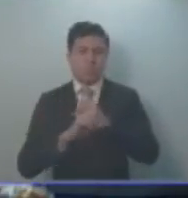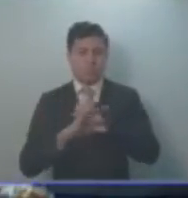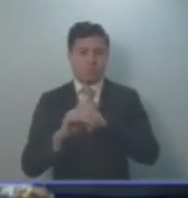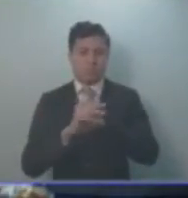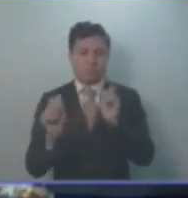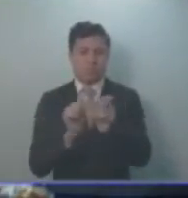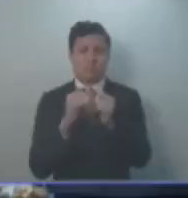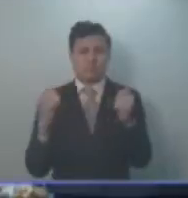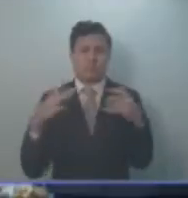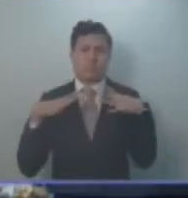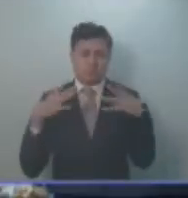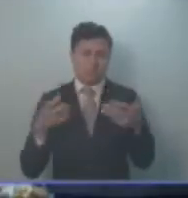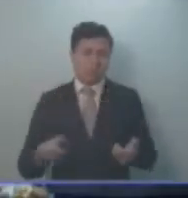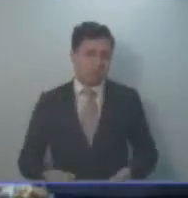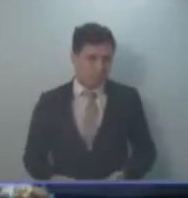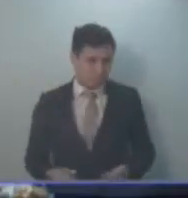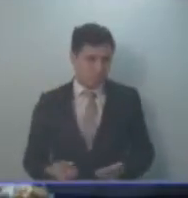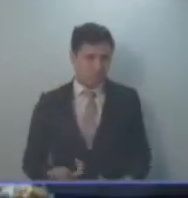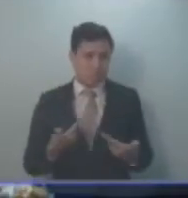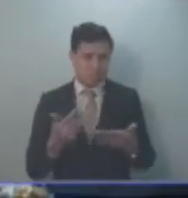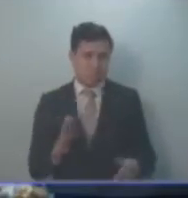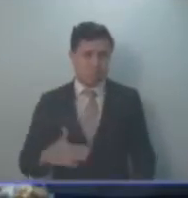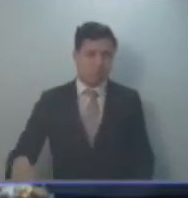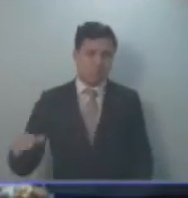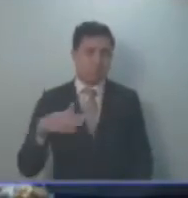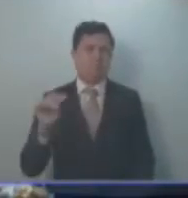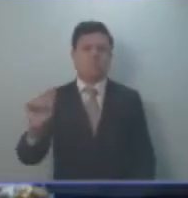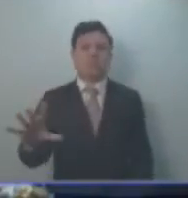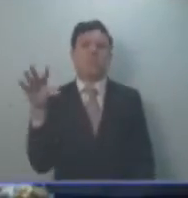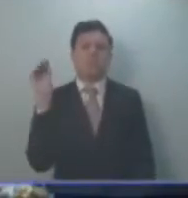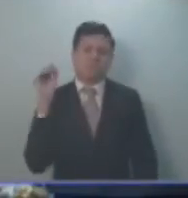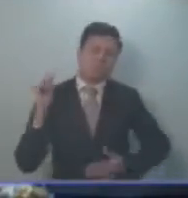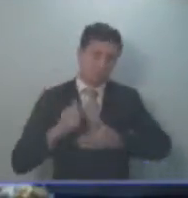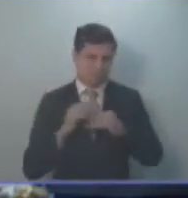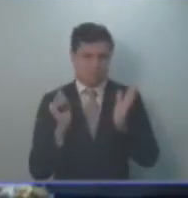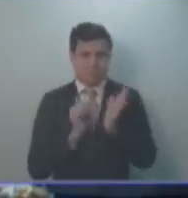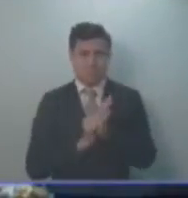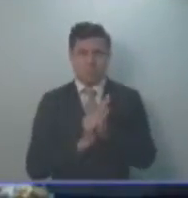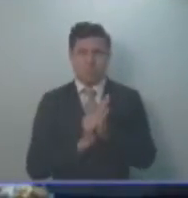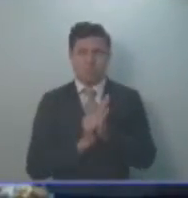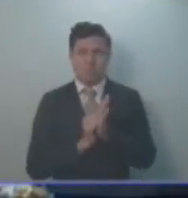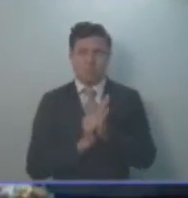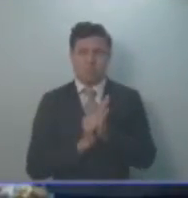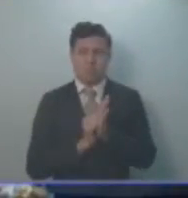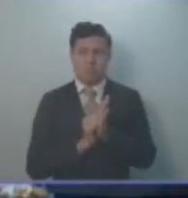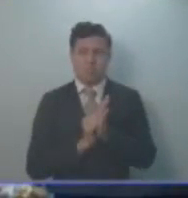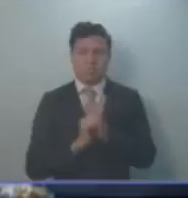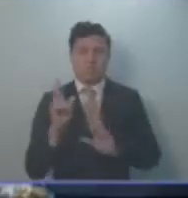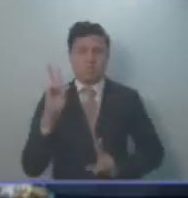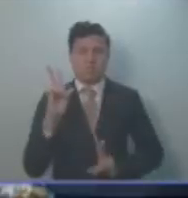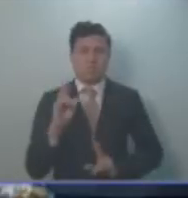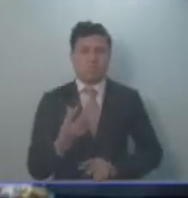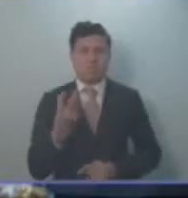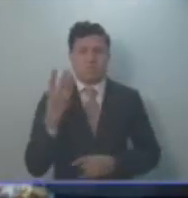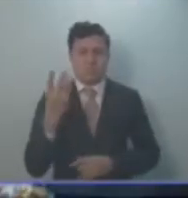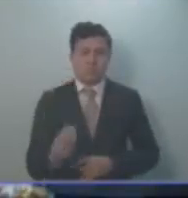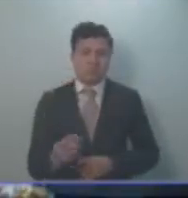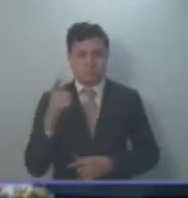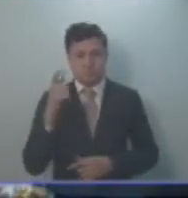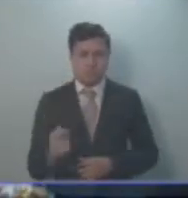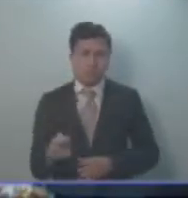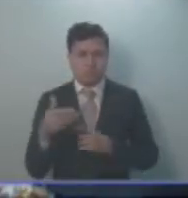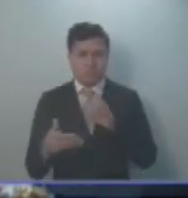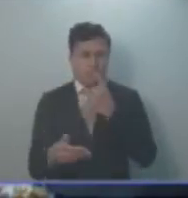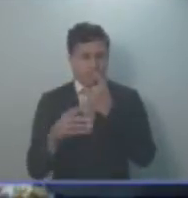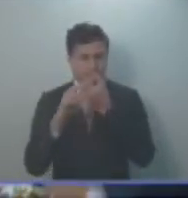su publicación en el Diario Oficial, dado en el Salón Azul del Palacio Legislativo San Salvador a los días del